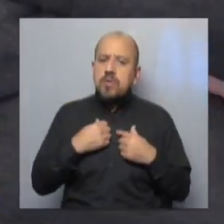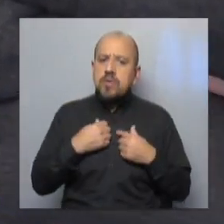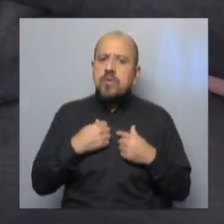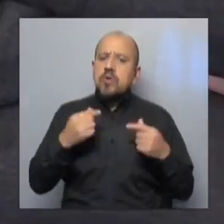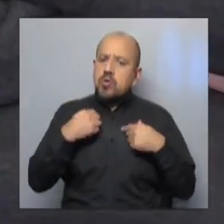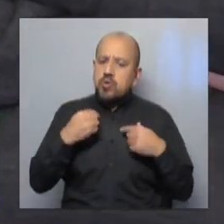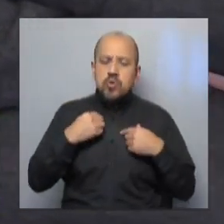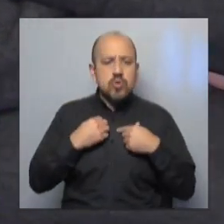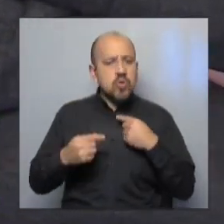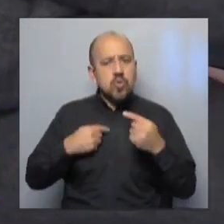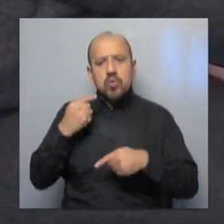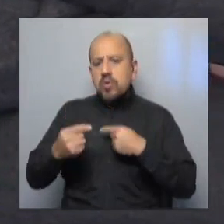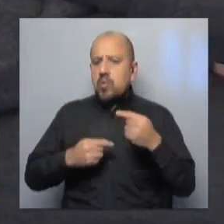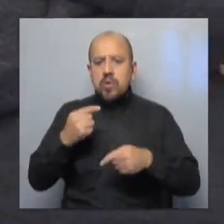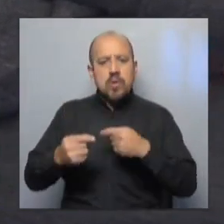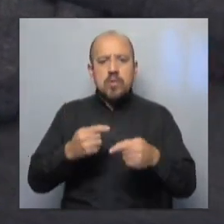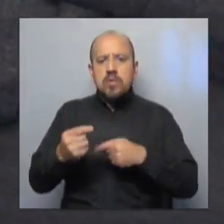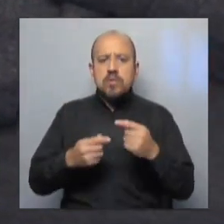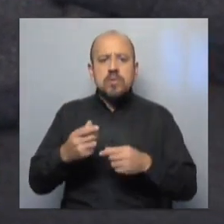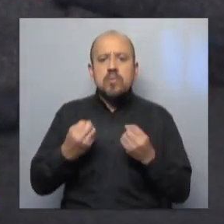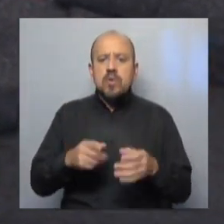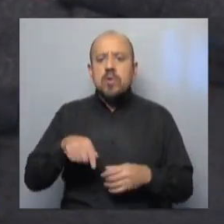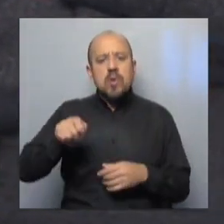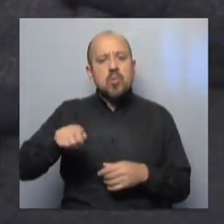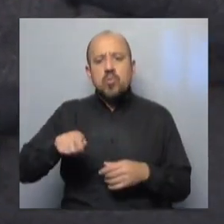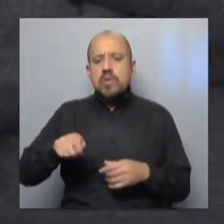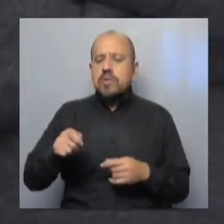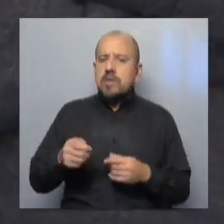caso al hombro sino con la justicia sola